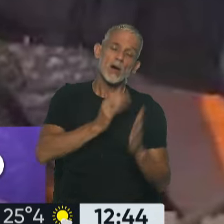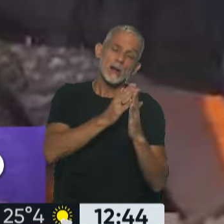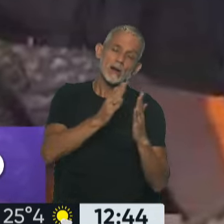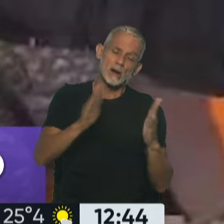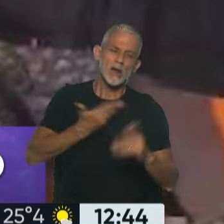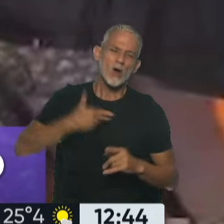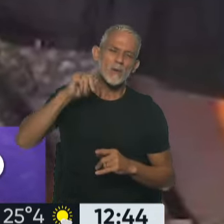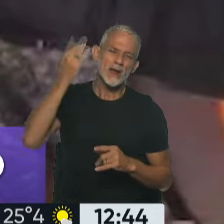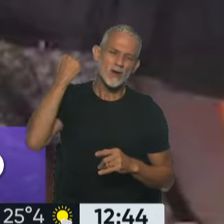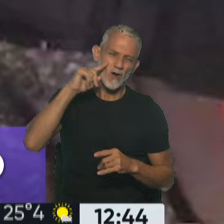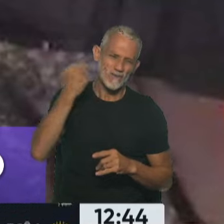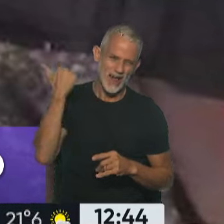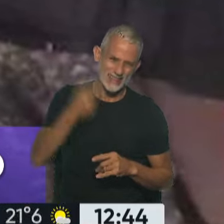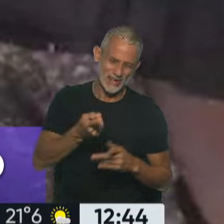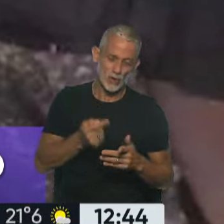gestión anterior.